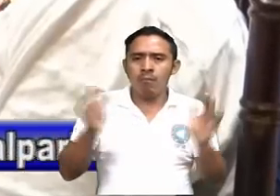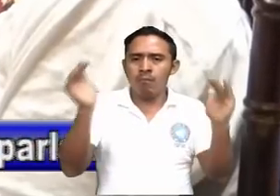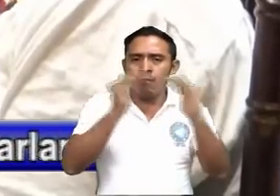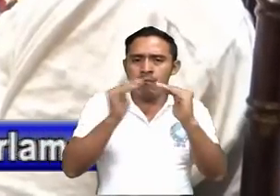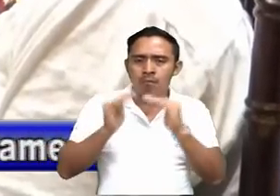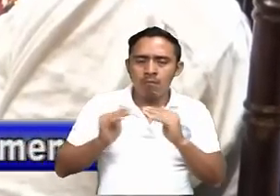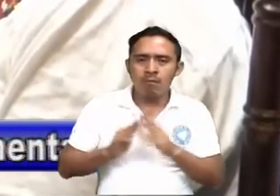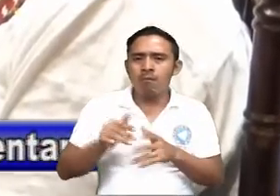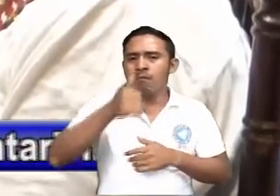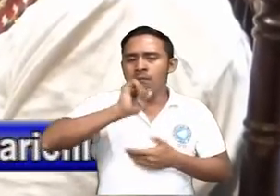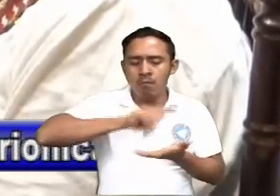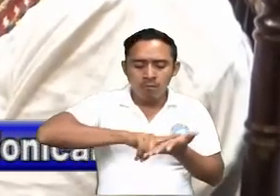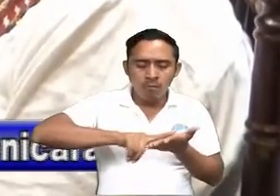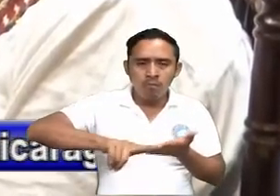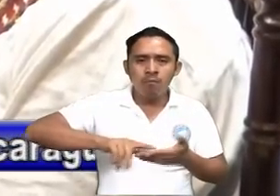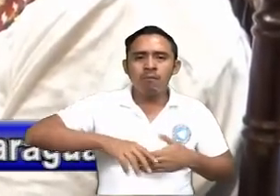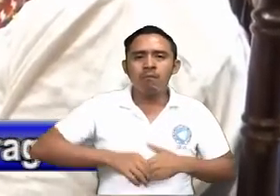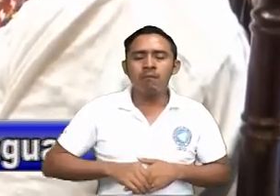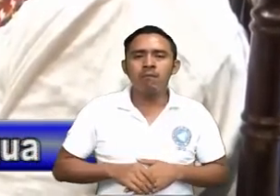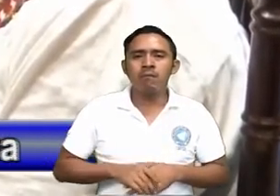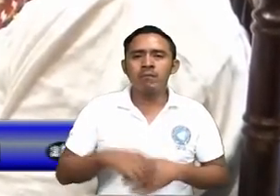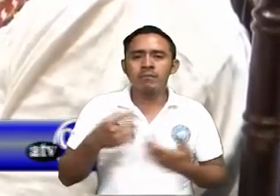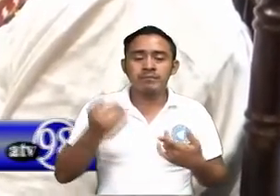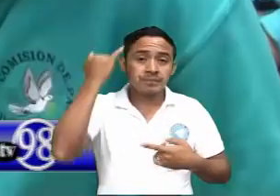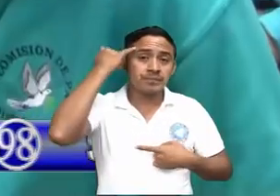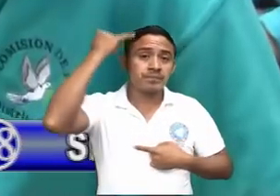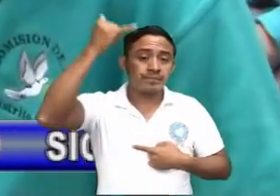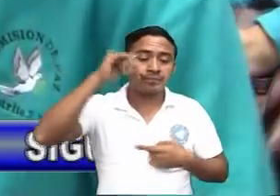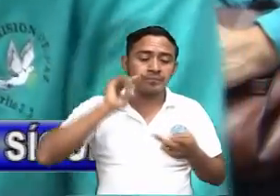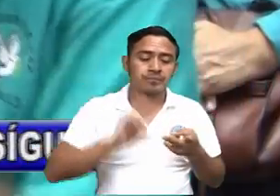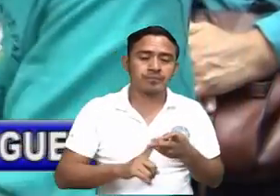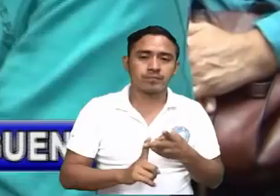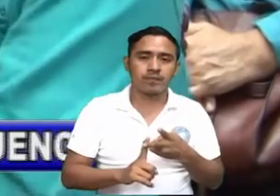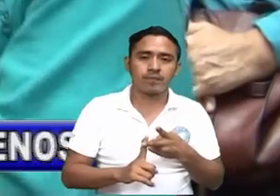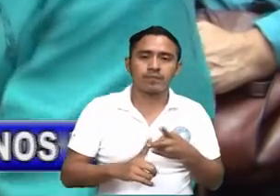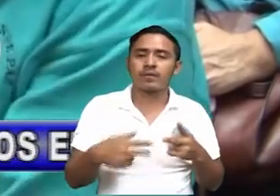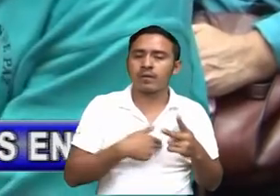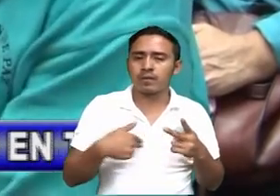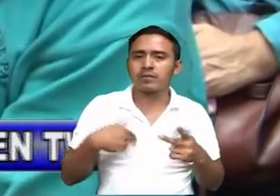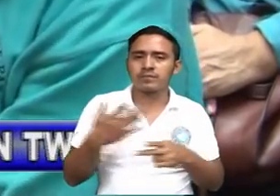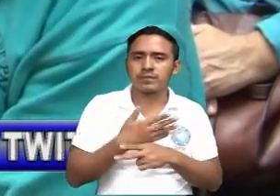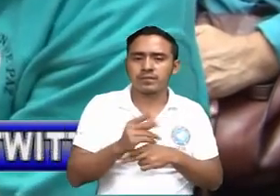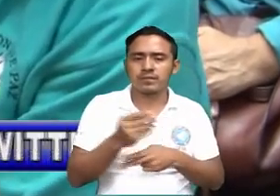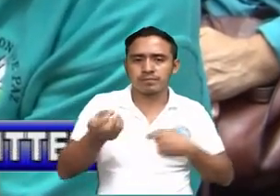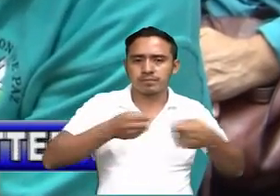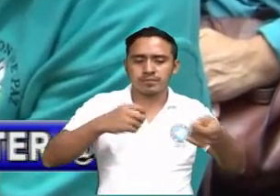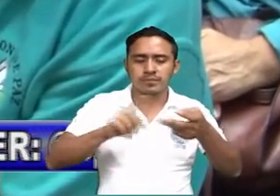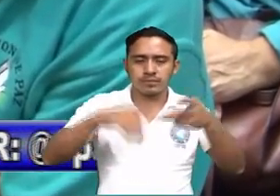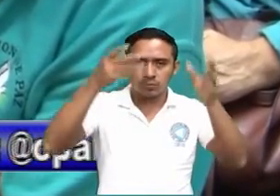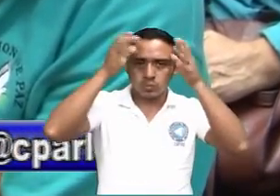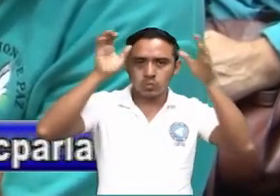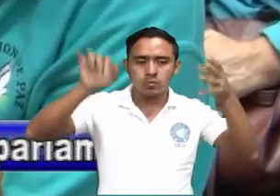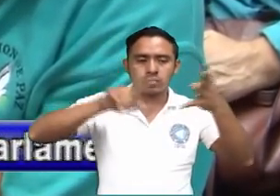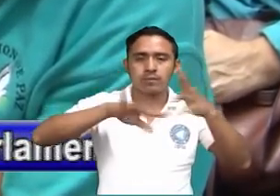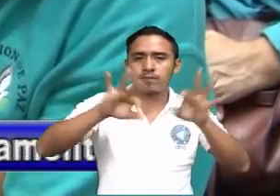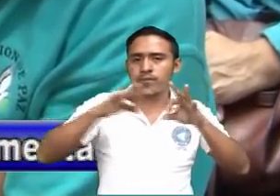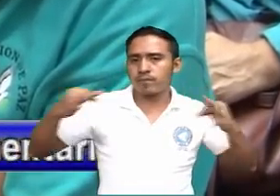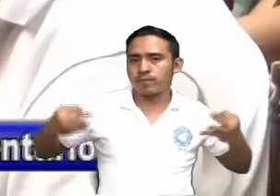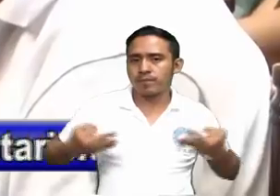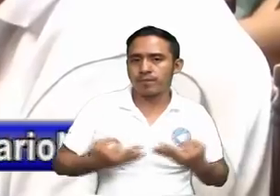vivienda, agua y saneamiento, emprendedurismo, formación de negocios, cultura,